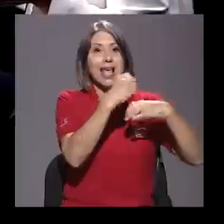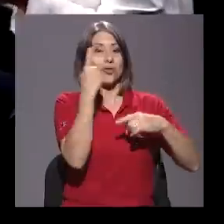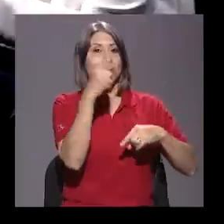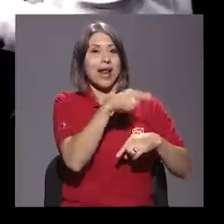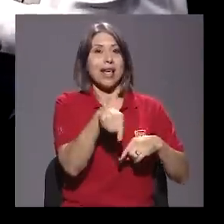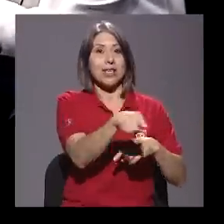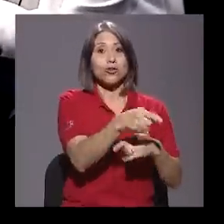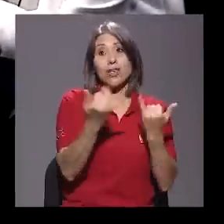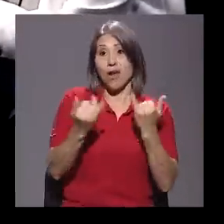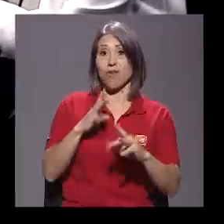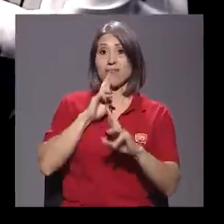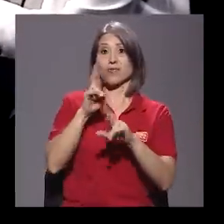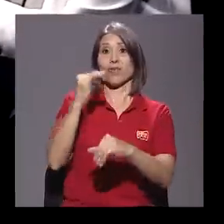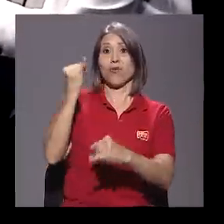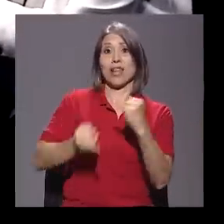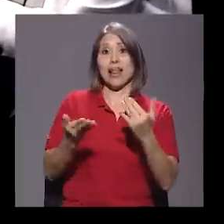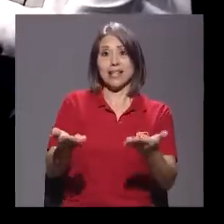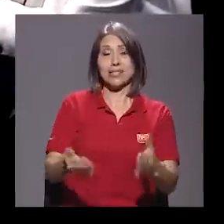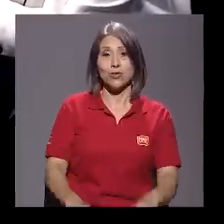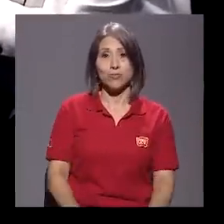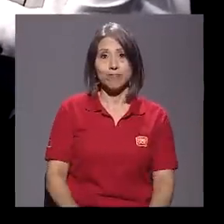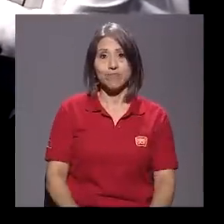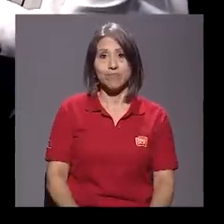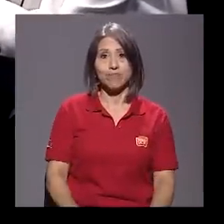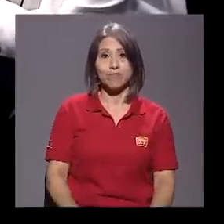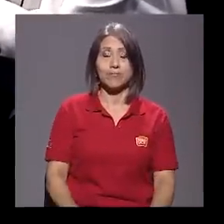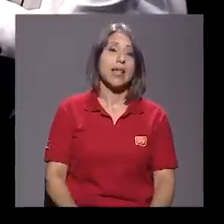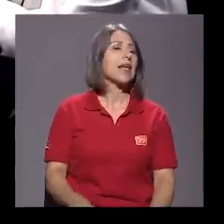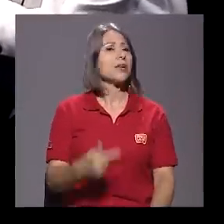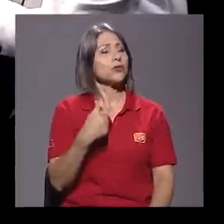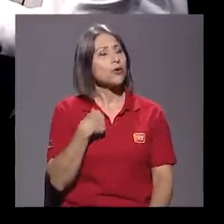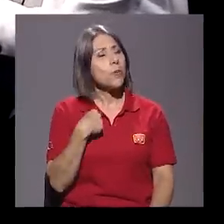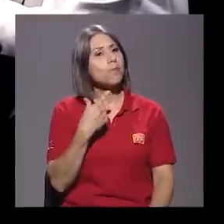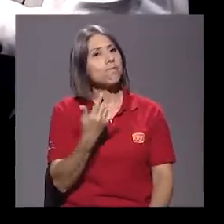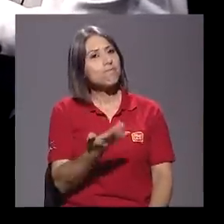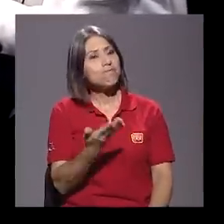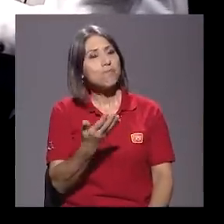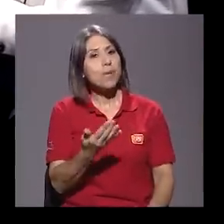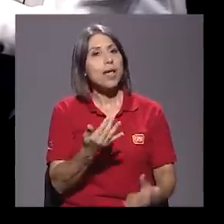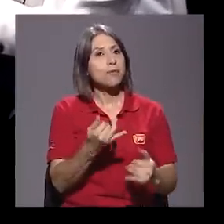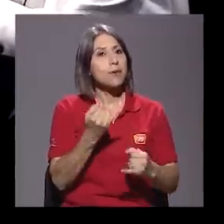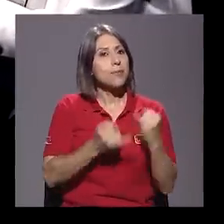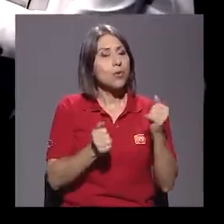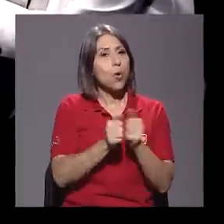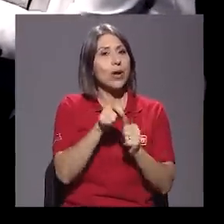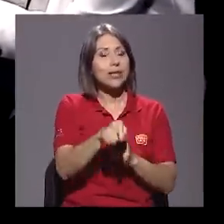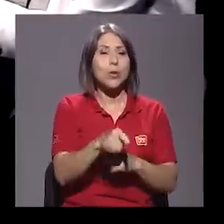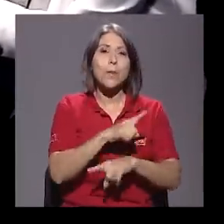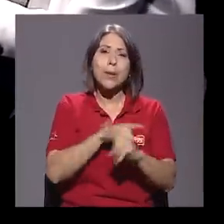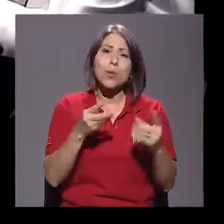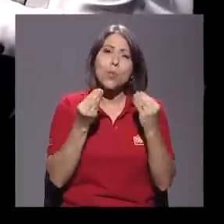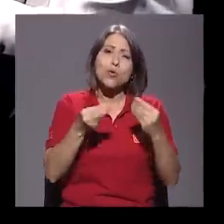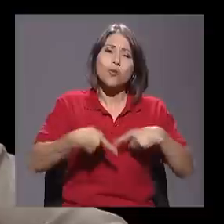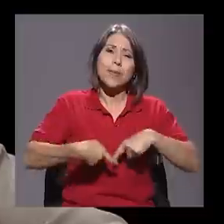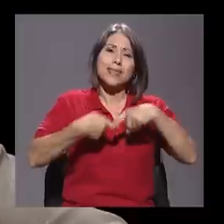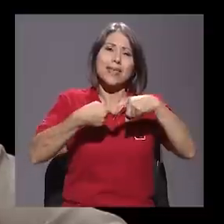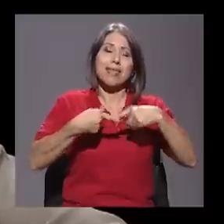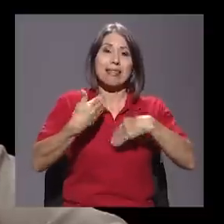este. Me quedo con eso de Sofía, aunque queda mucho pendiente hablando de una economía tan